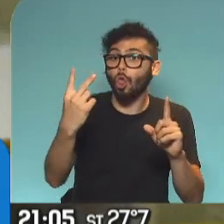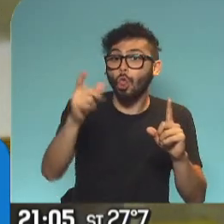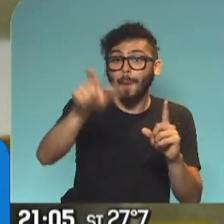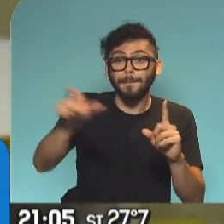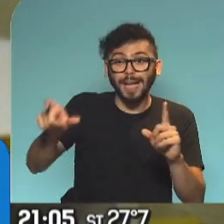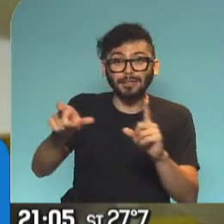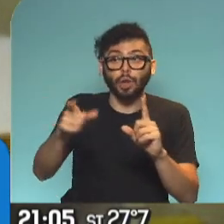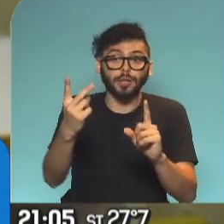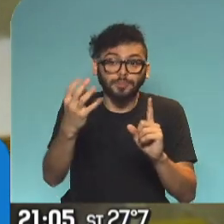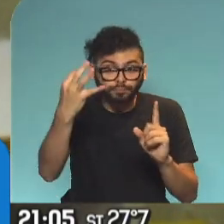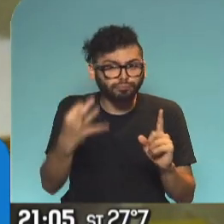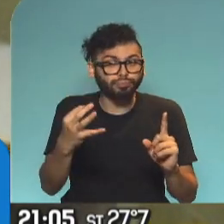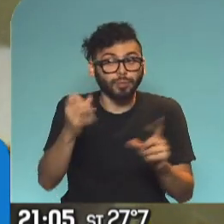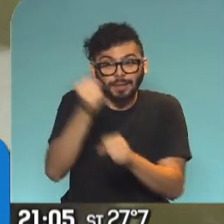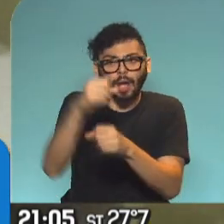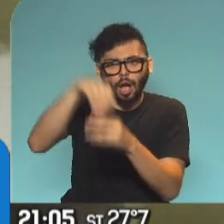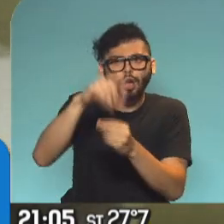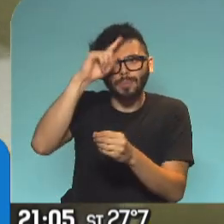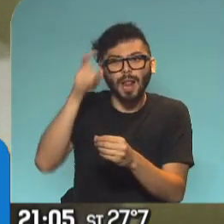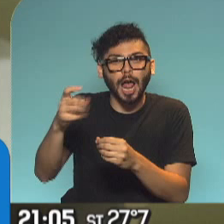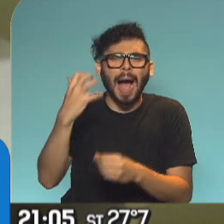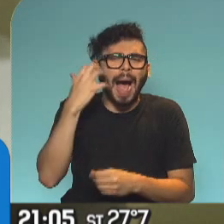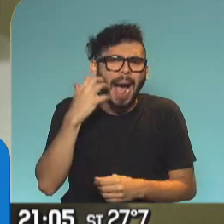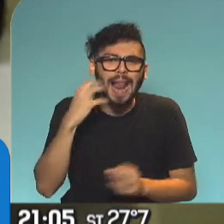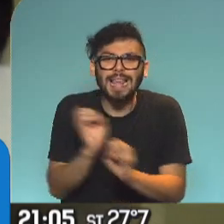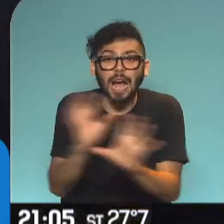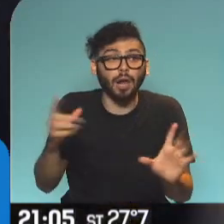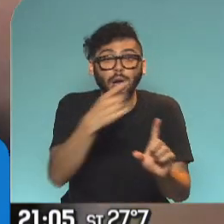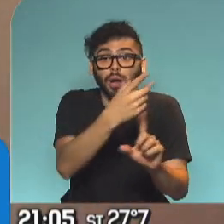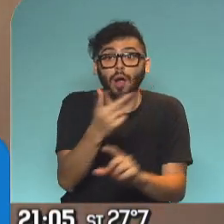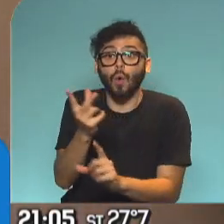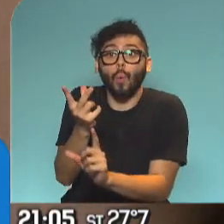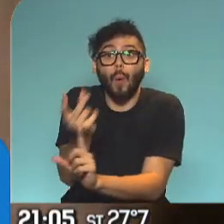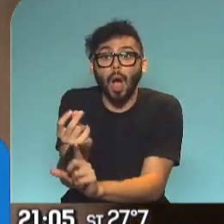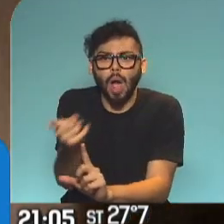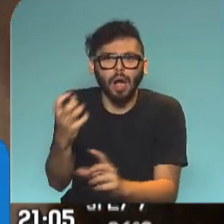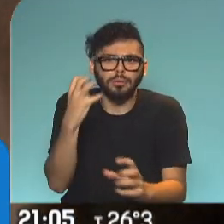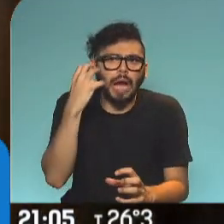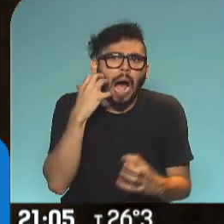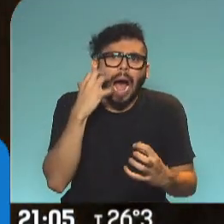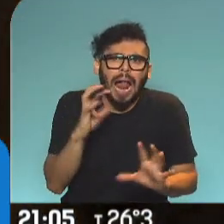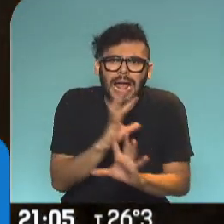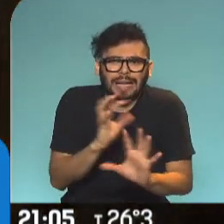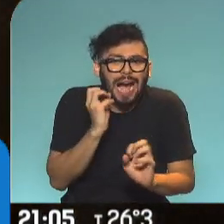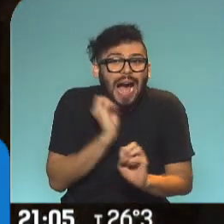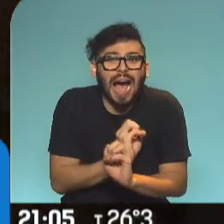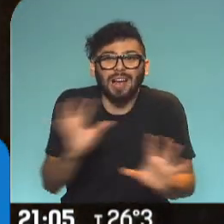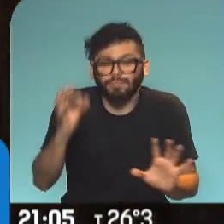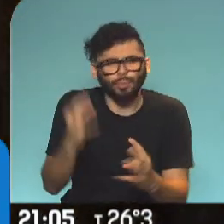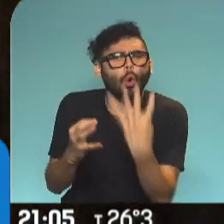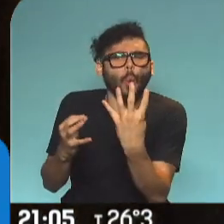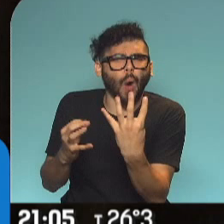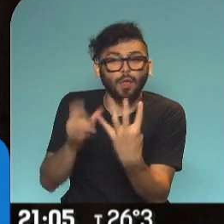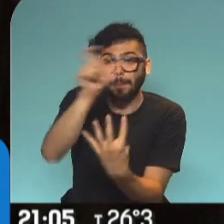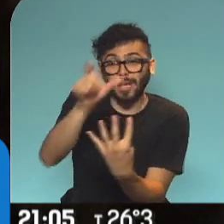de salud que tenían alergias severas y presentaron una reacción alérgica muy, muy grave. Cuatro fueron, no